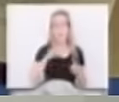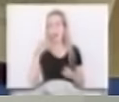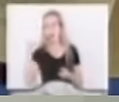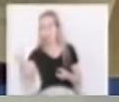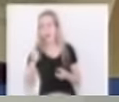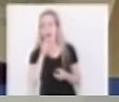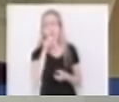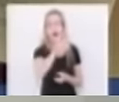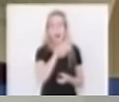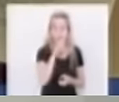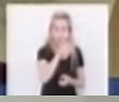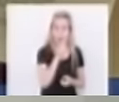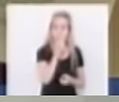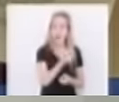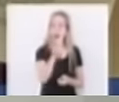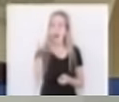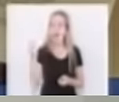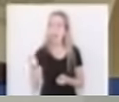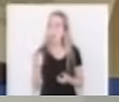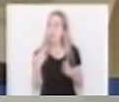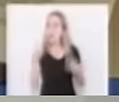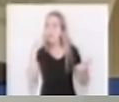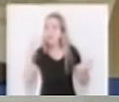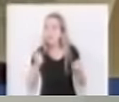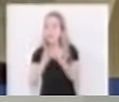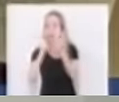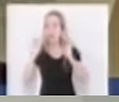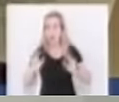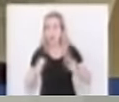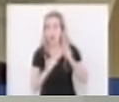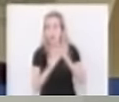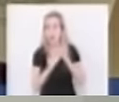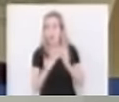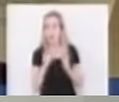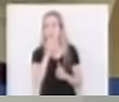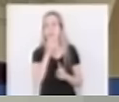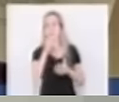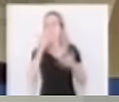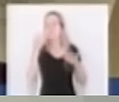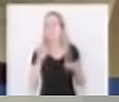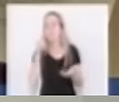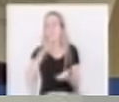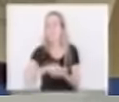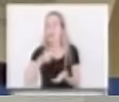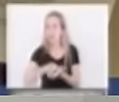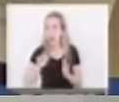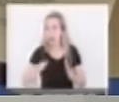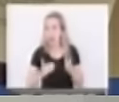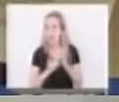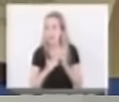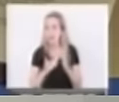sean tres o cuatro. Seguramente van a ser tres o cuatro. En realidad, es relativo que rige la oferta, que